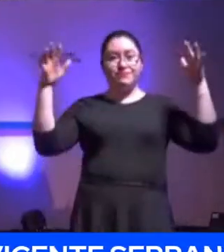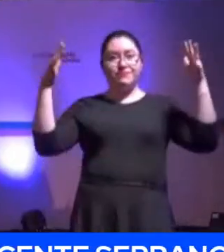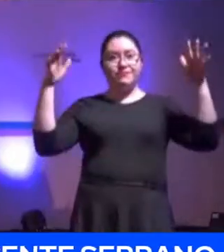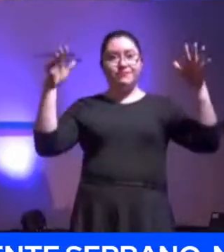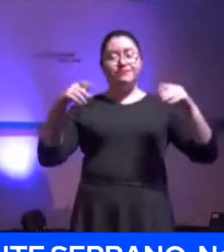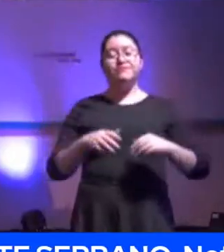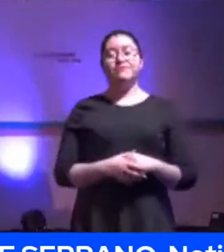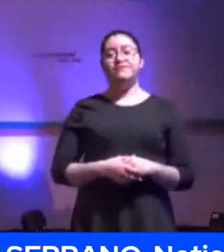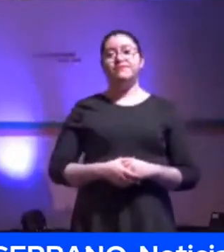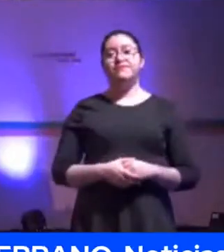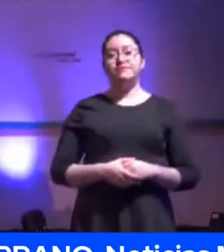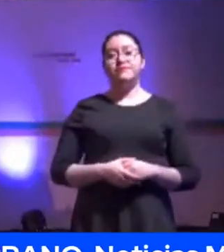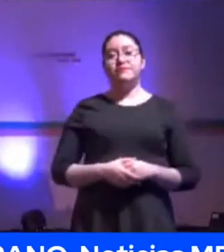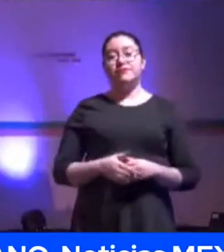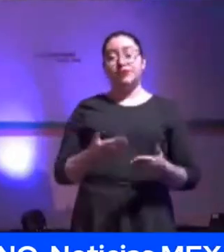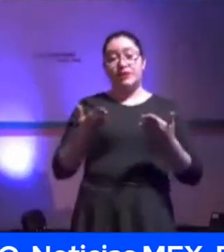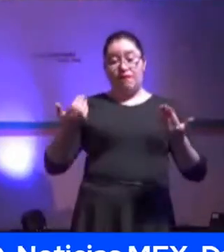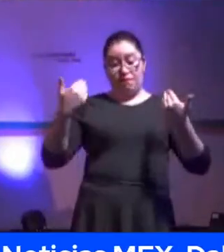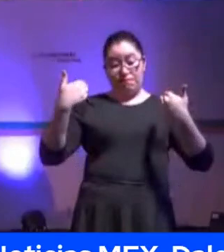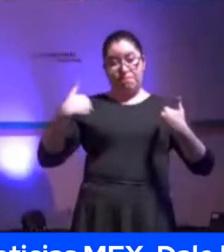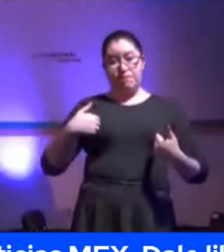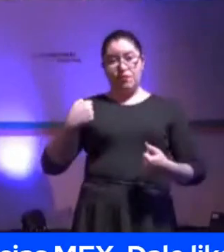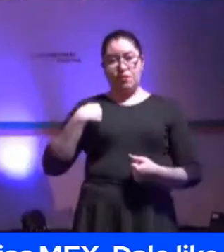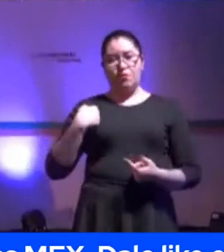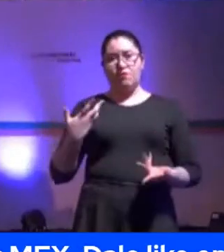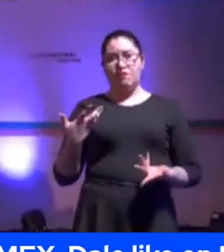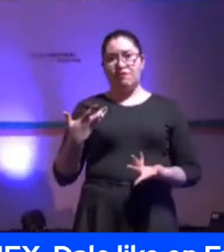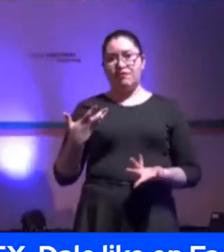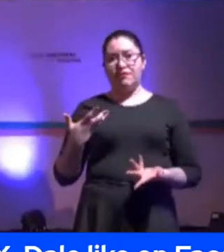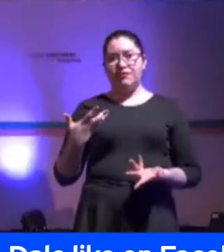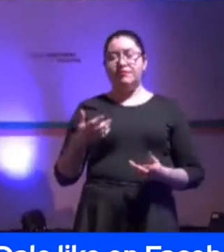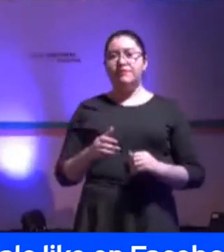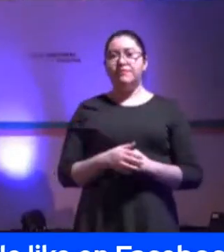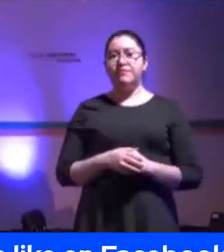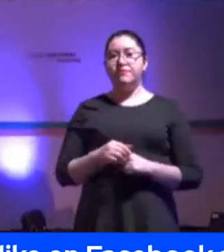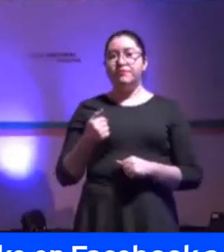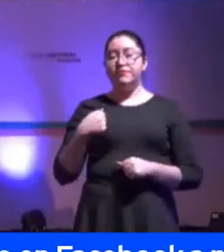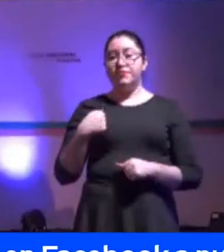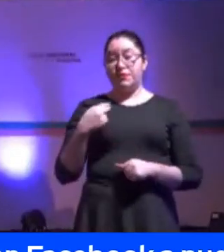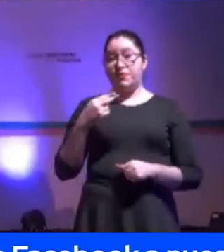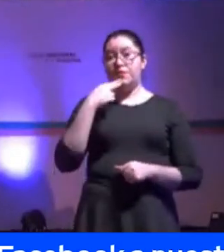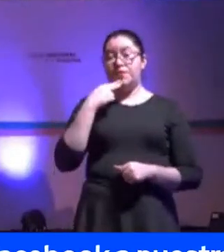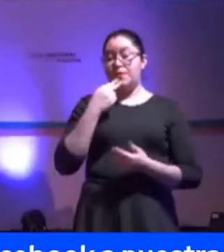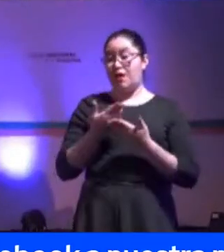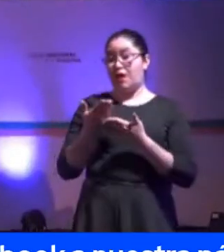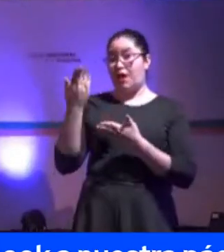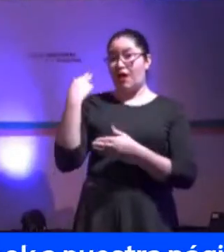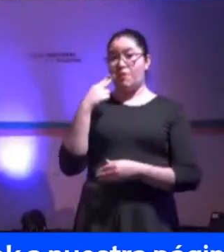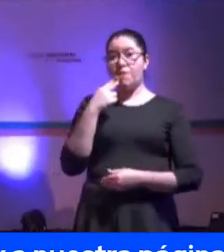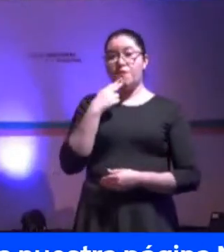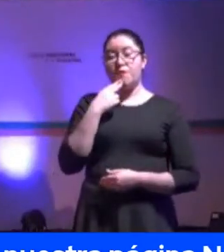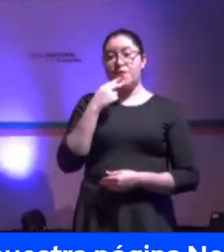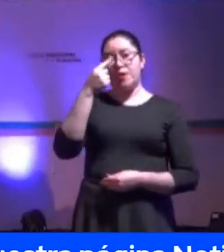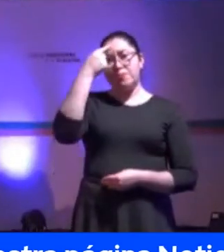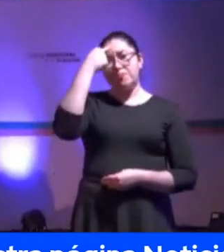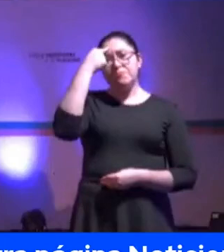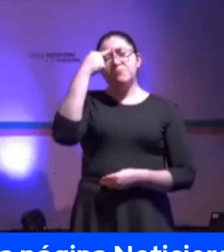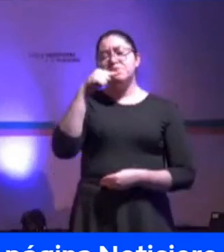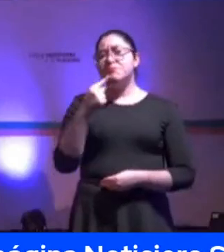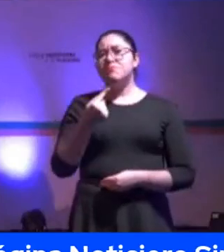En el caso de un servidor, ese recurso lo utilizaba para